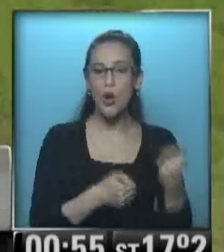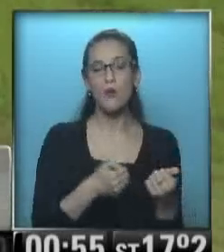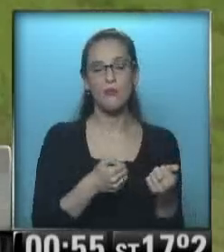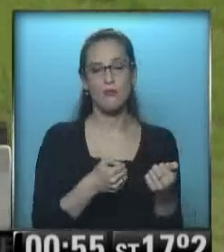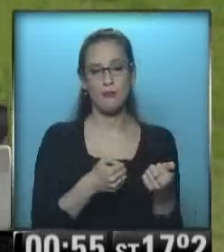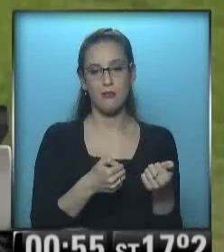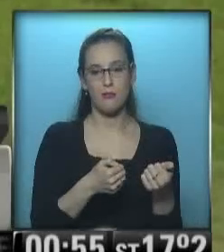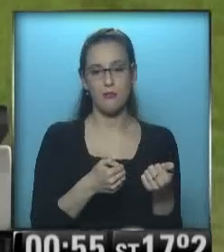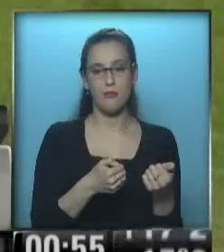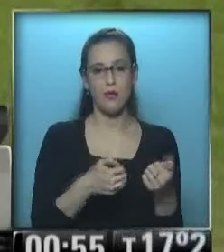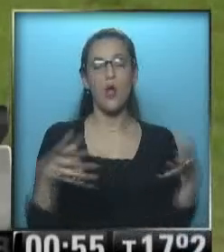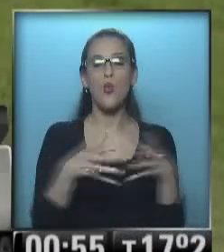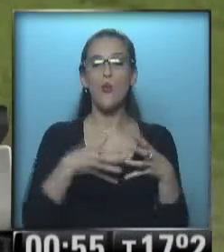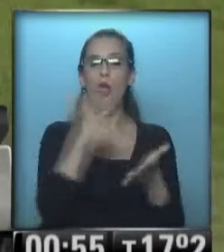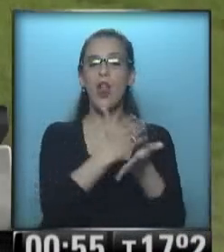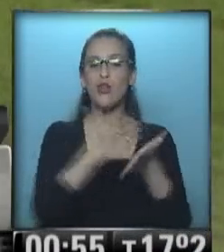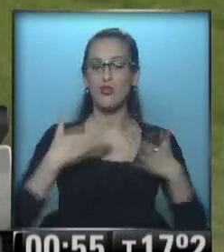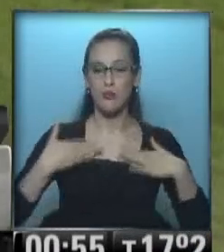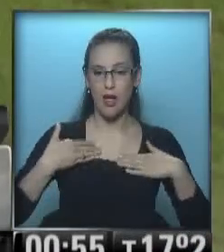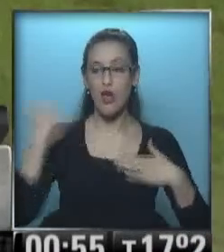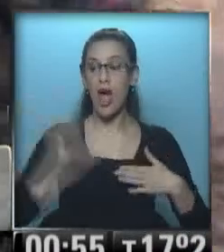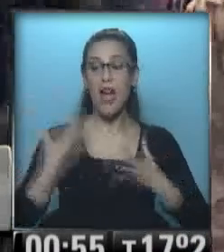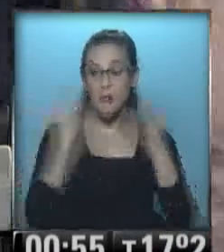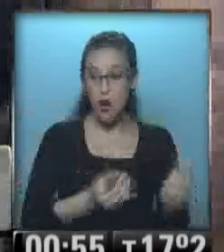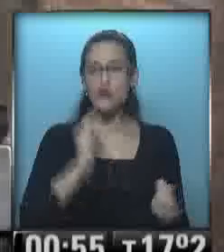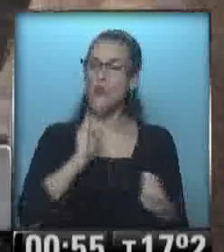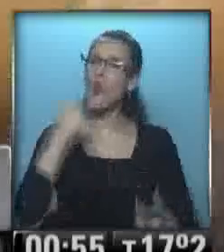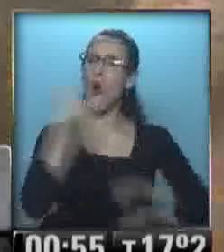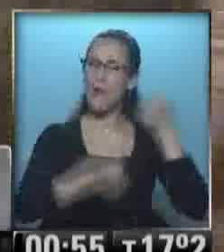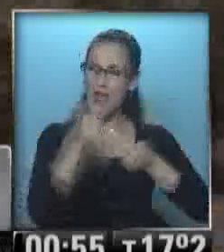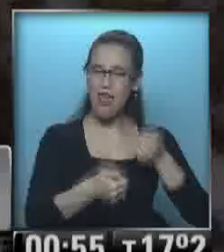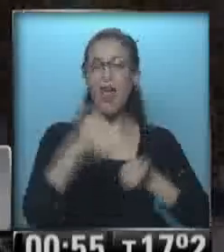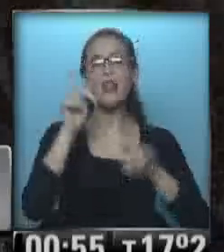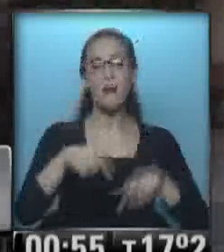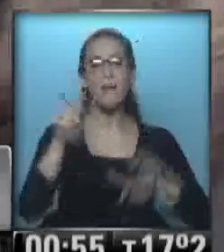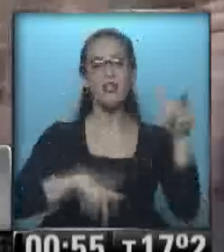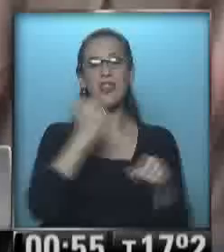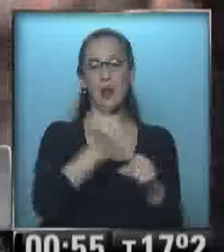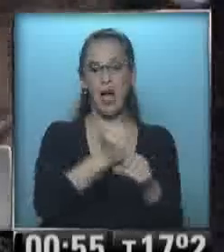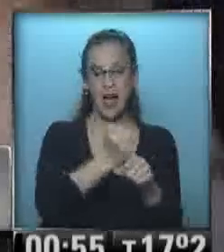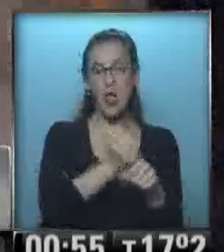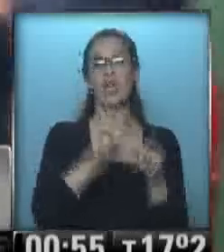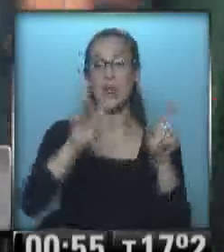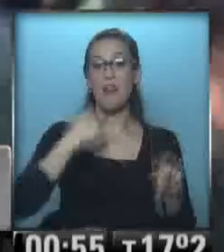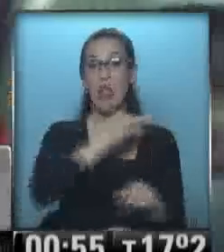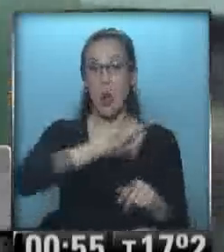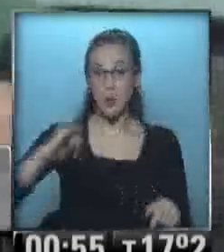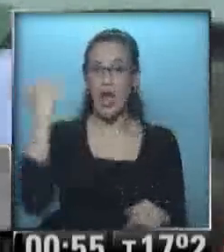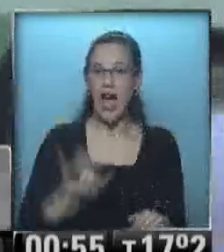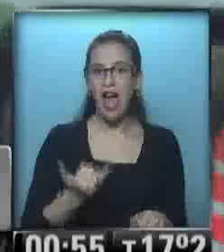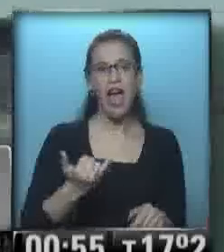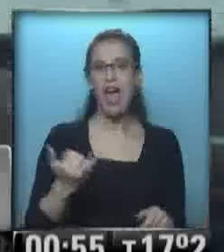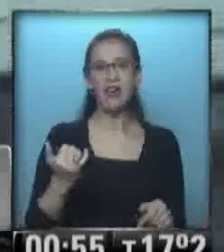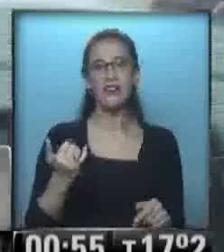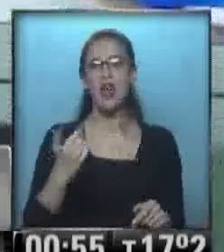a los organismos de derechos humanos, que a todos los que nos están apoyando los golpean. Han golpeado a trabajadores de prensa, nosotros ya lo hemos denunciado en anteriores cortes. No miden lo que